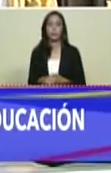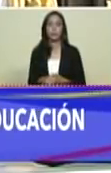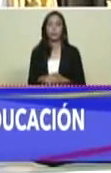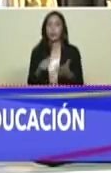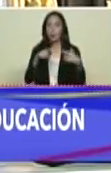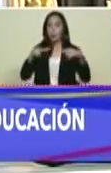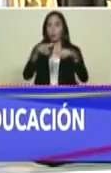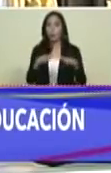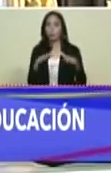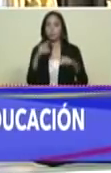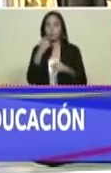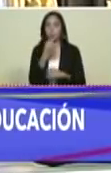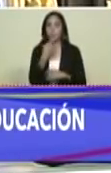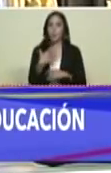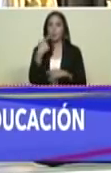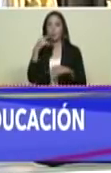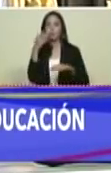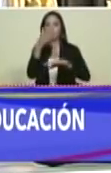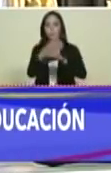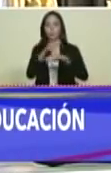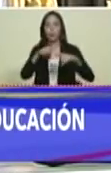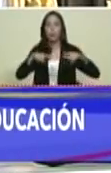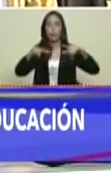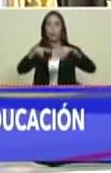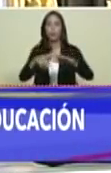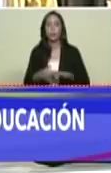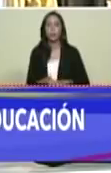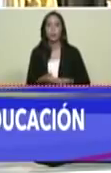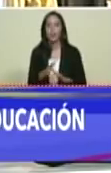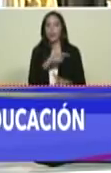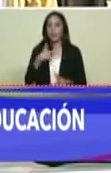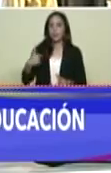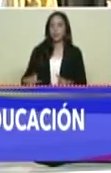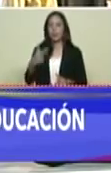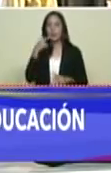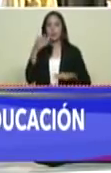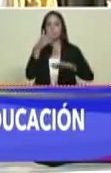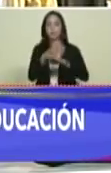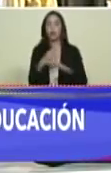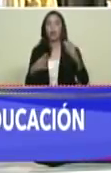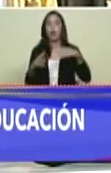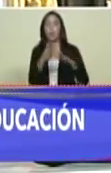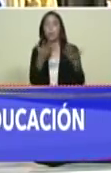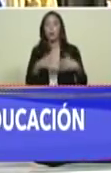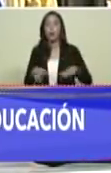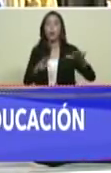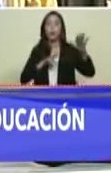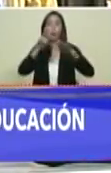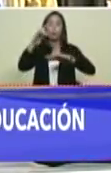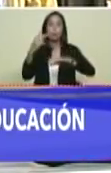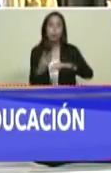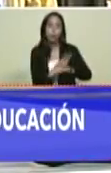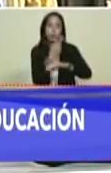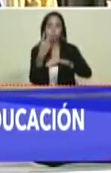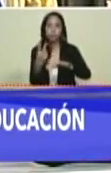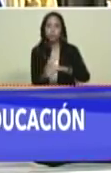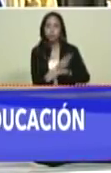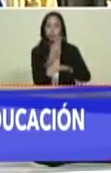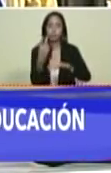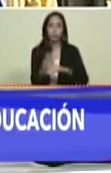Hicimos una parada en Estambul, de Beijing a Estambul, casi 12 horas de vuelo. En